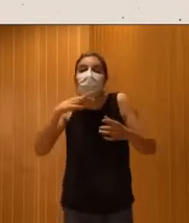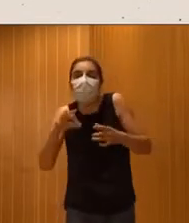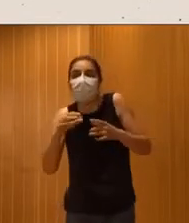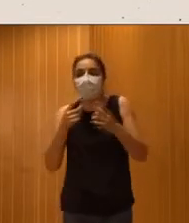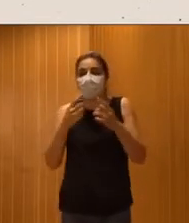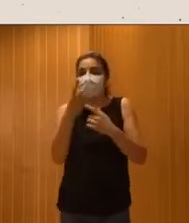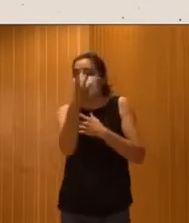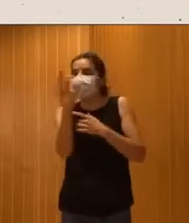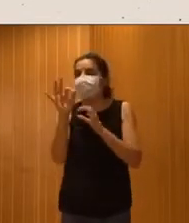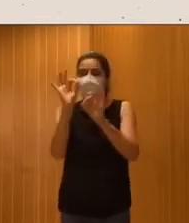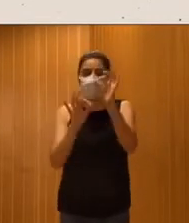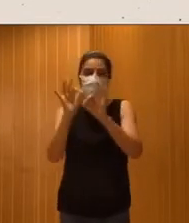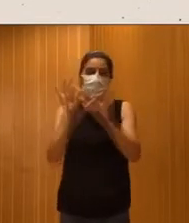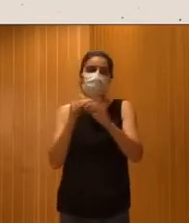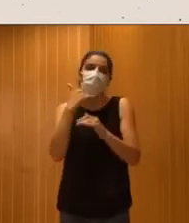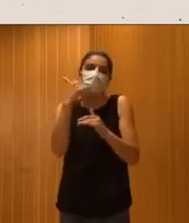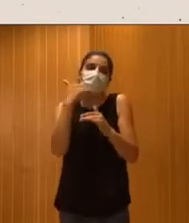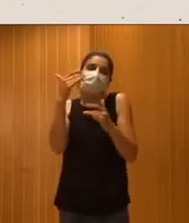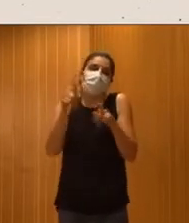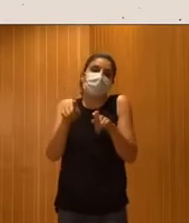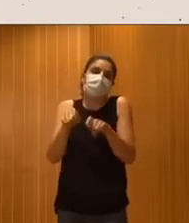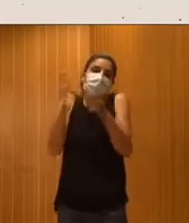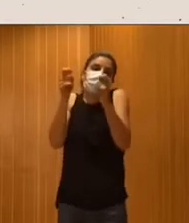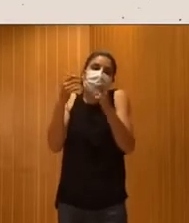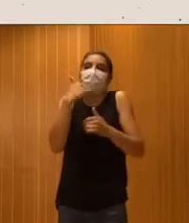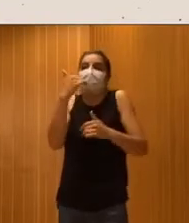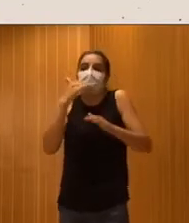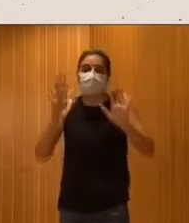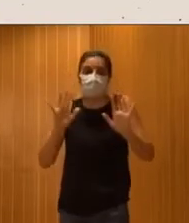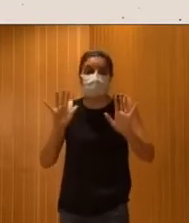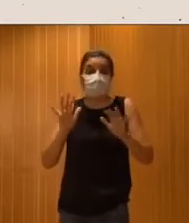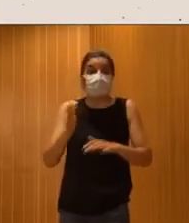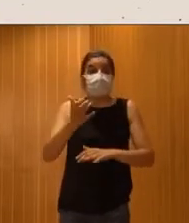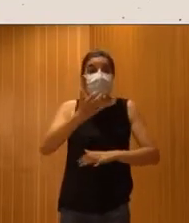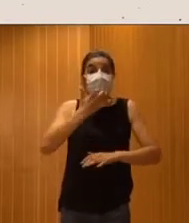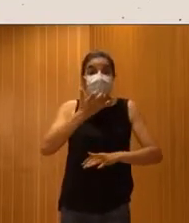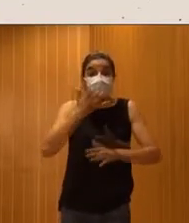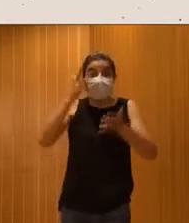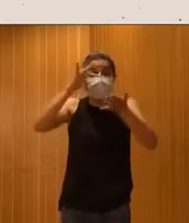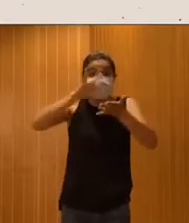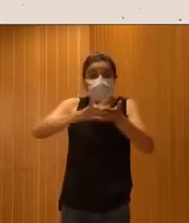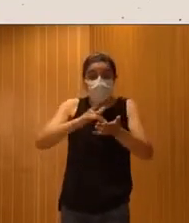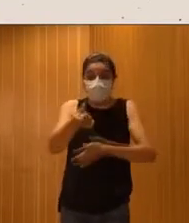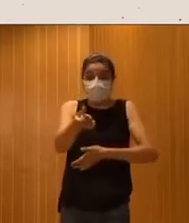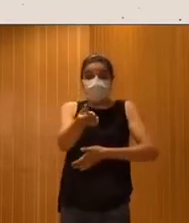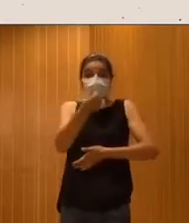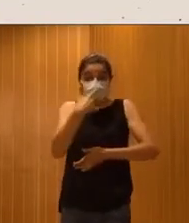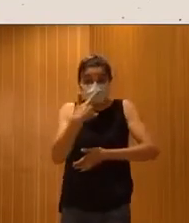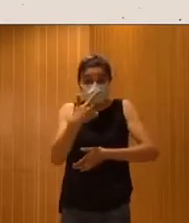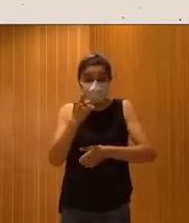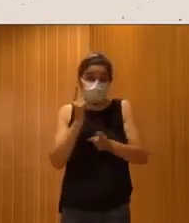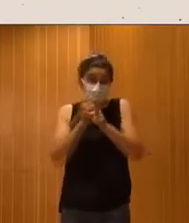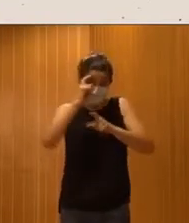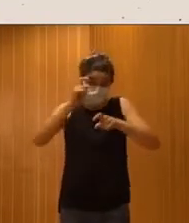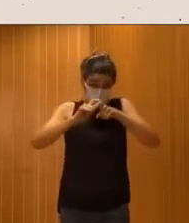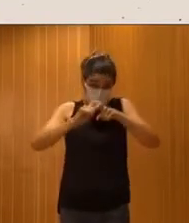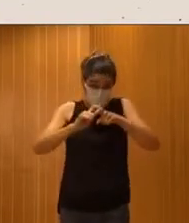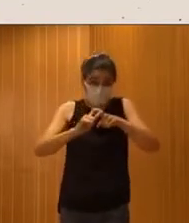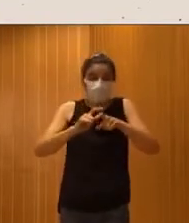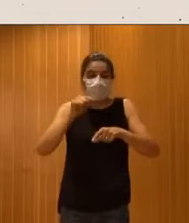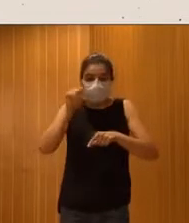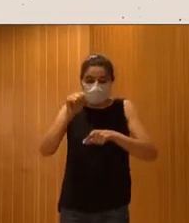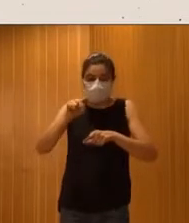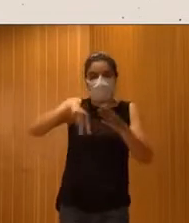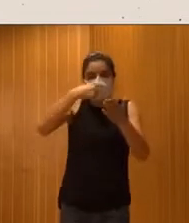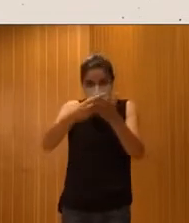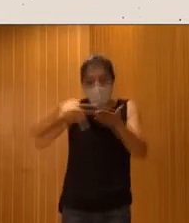o algo así, pero vamos, en general pocas. Y tal, ¿no? Cuando ya le damos un psicofármaco, la persona empieza a tener más